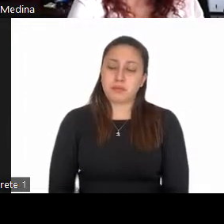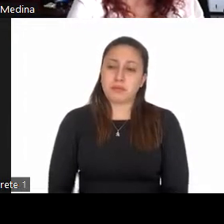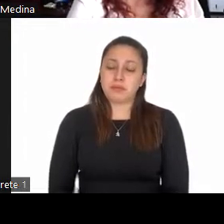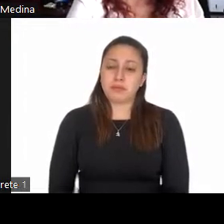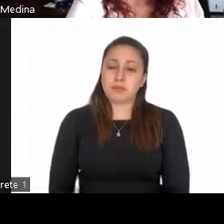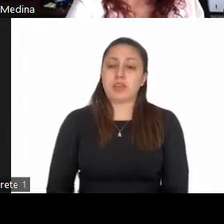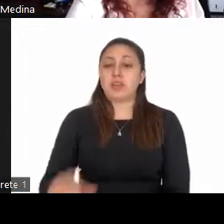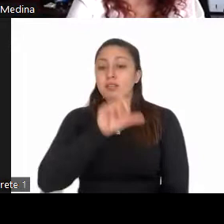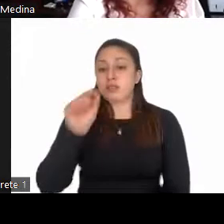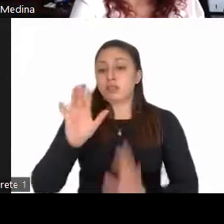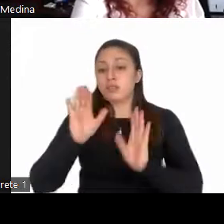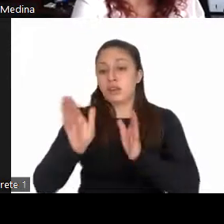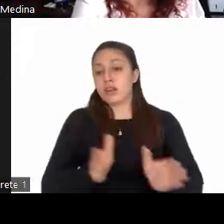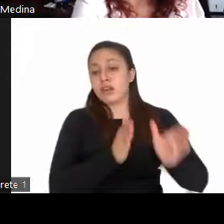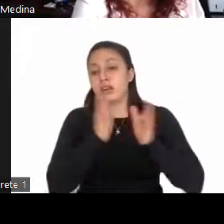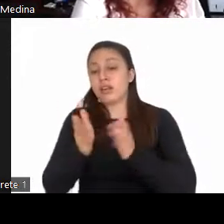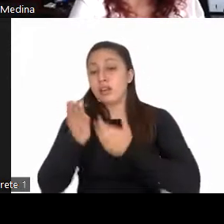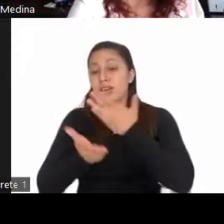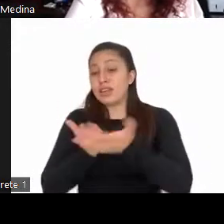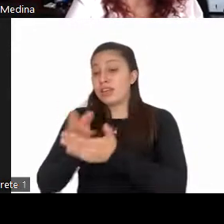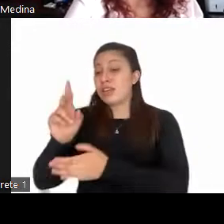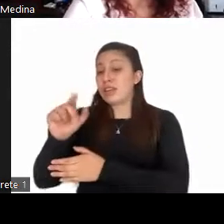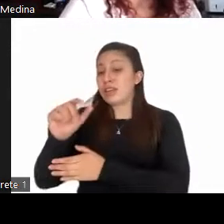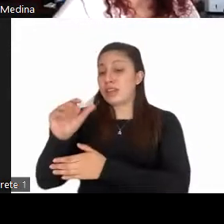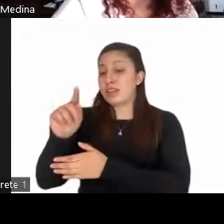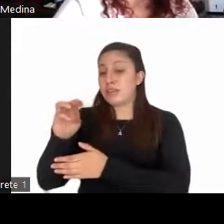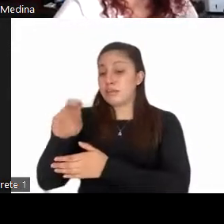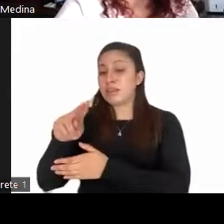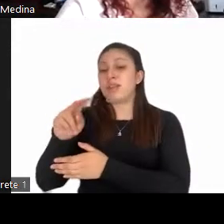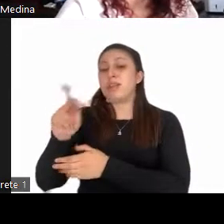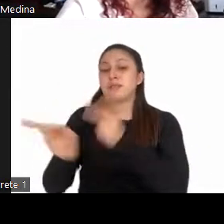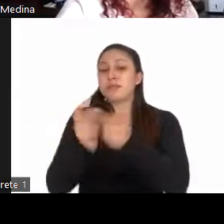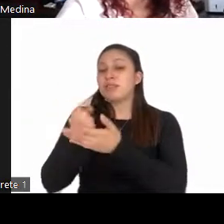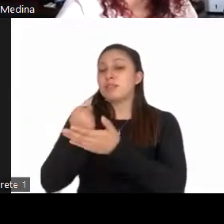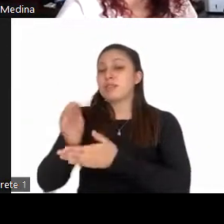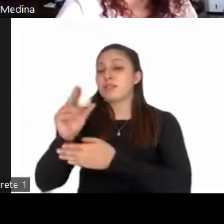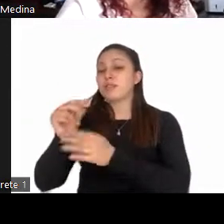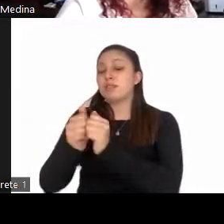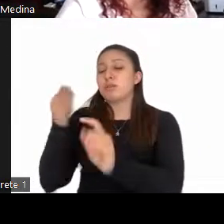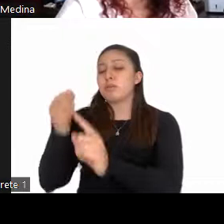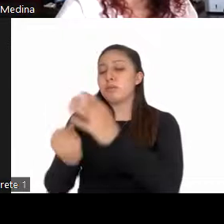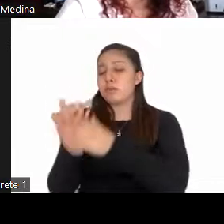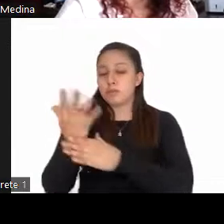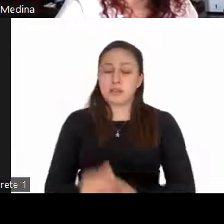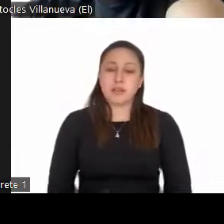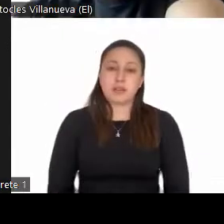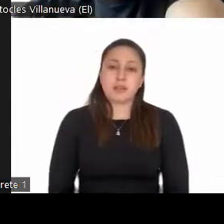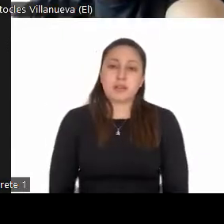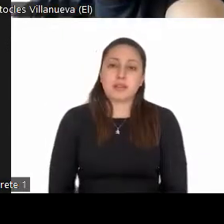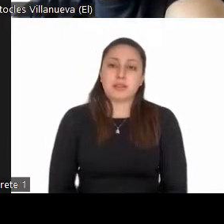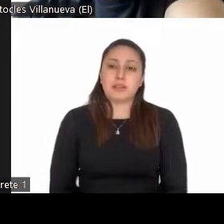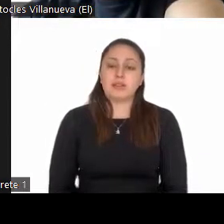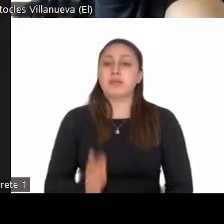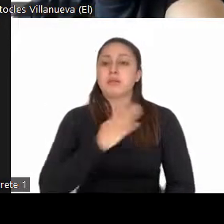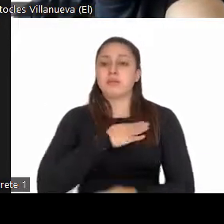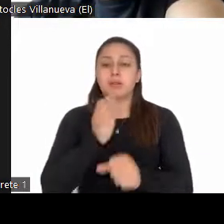la modificación que se aprobó en su caso. Me parece importante saber si hay más oradores que